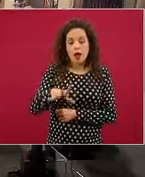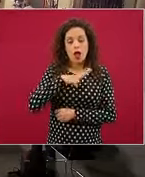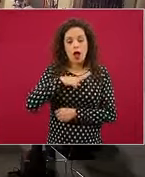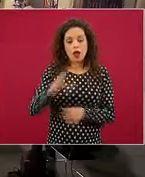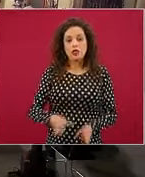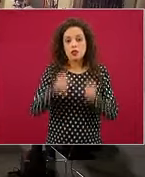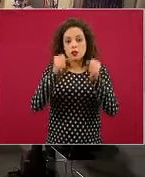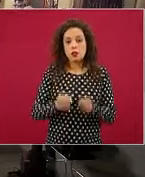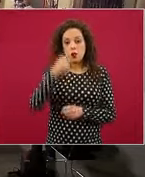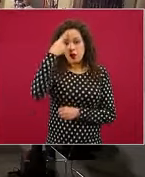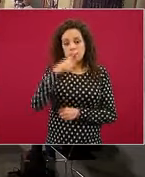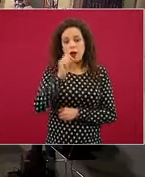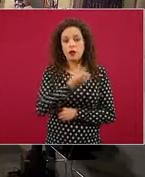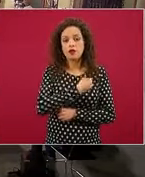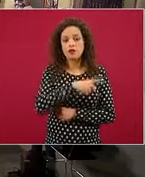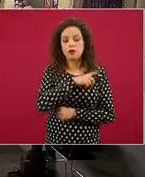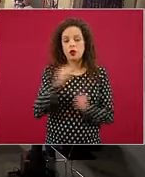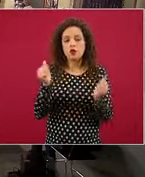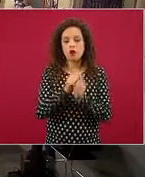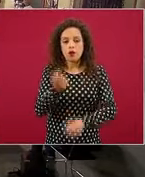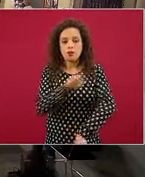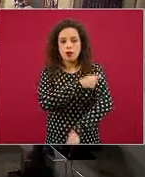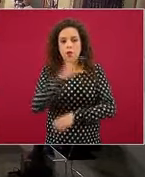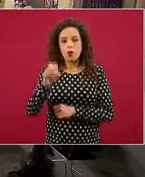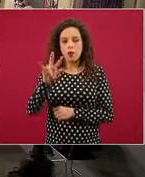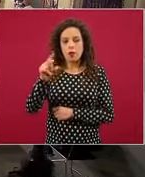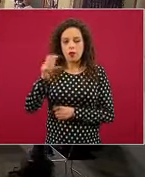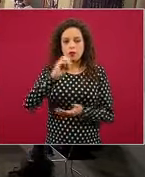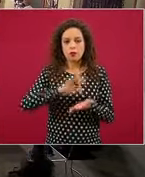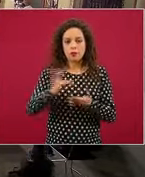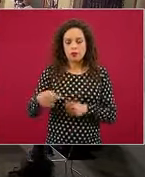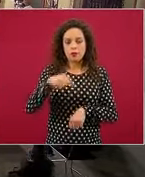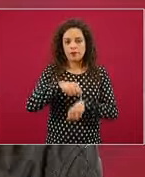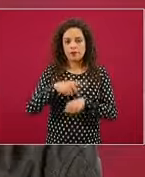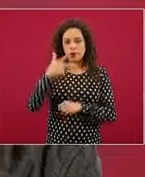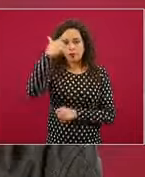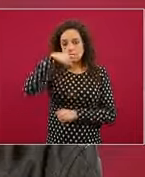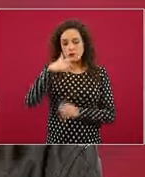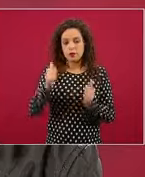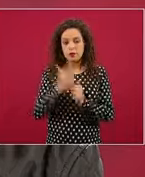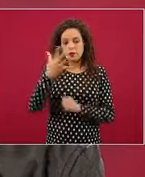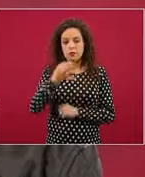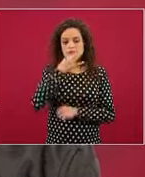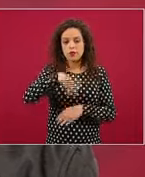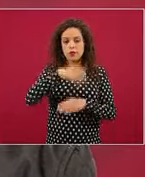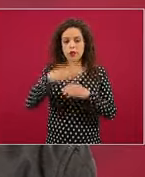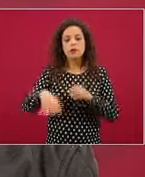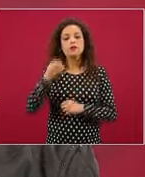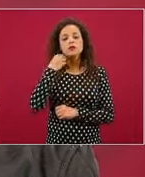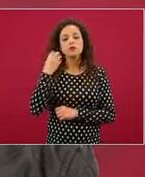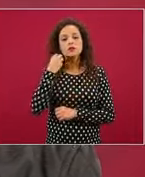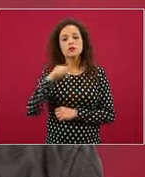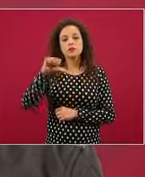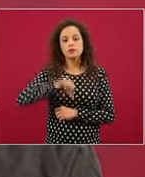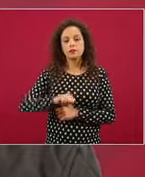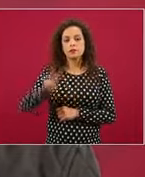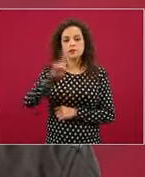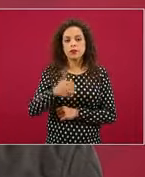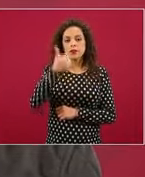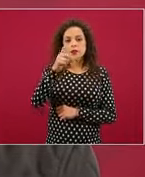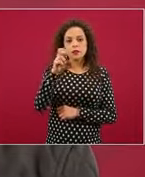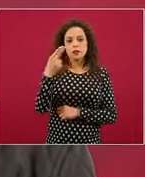COVID. Muchas gracias. Son las 20:05. Terminamos la conferencia de prensa, viernes 6 de noviembre. La